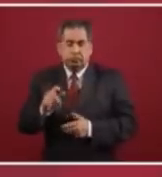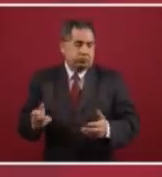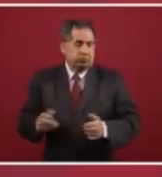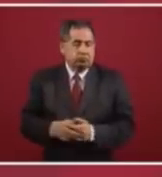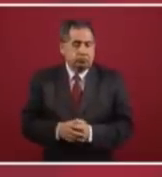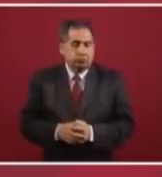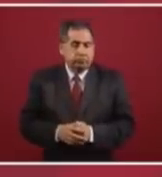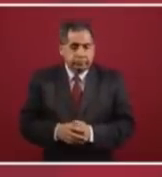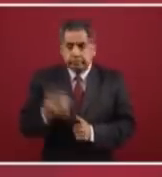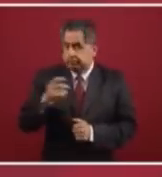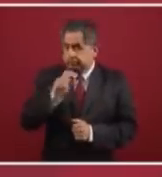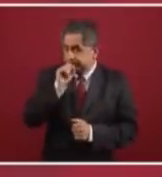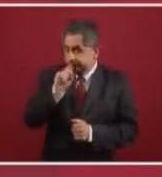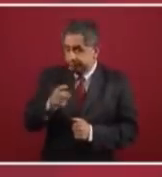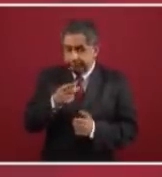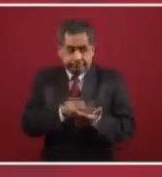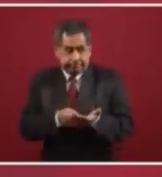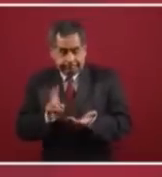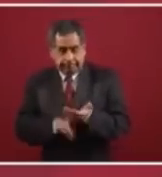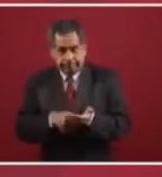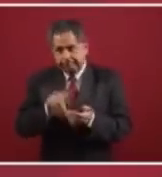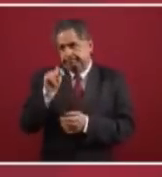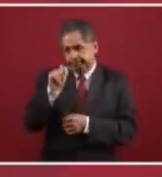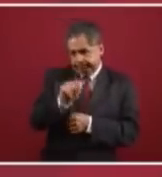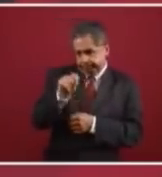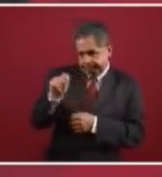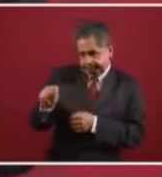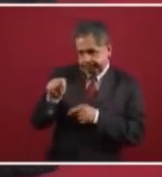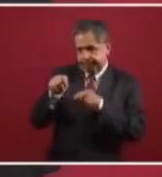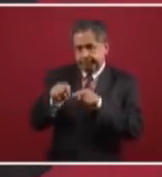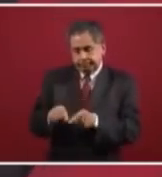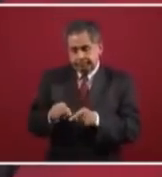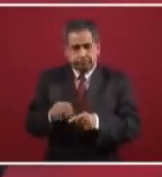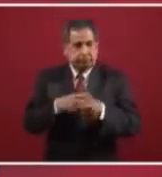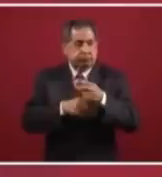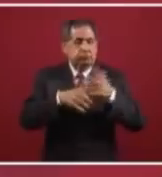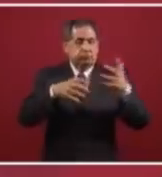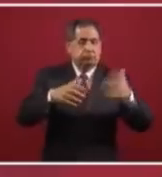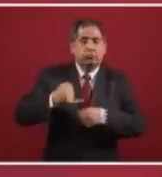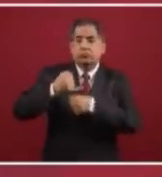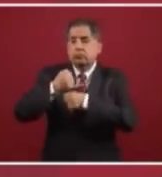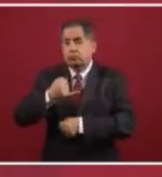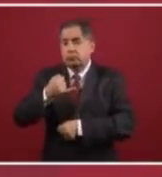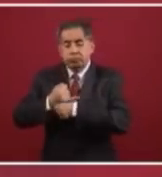Pero al mismo tiempo que se da ese crecimiento sin justicia,